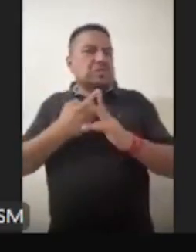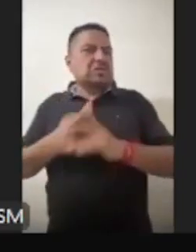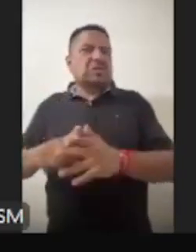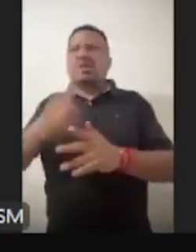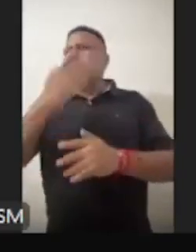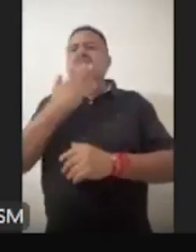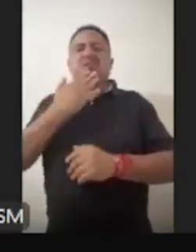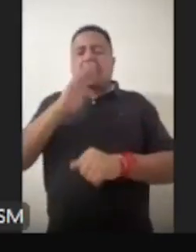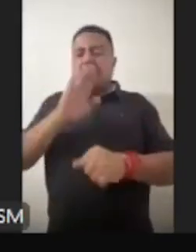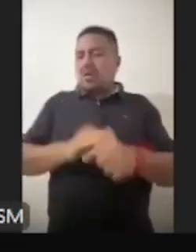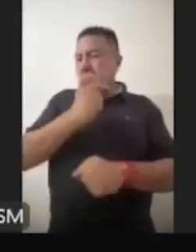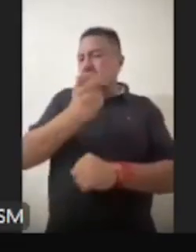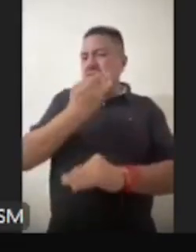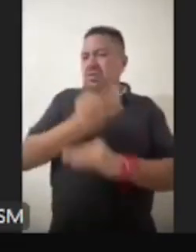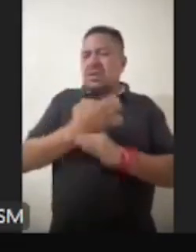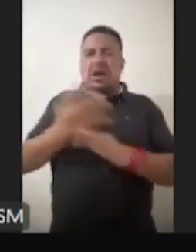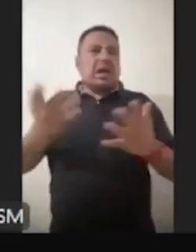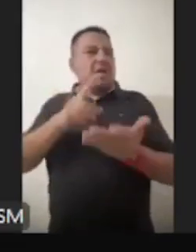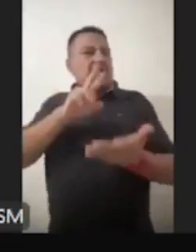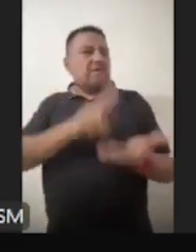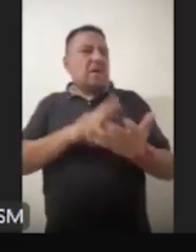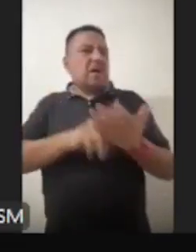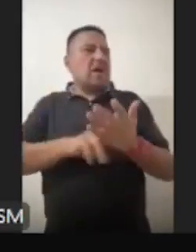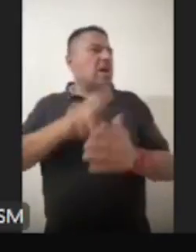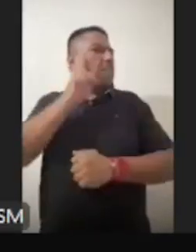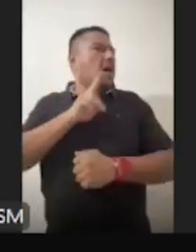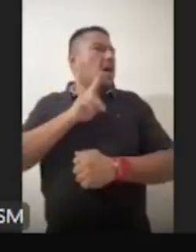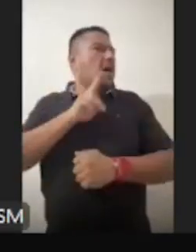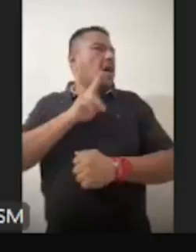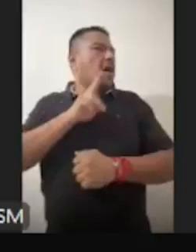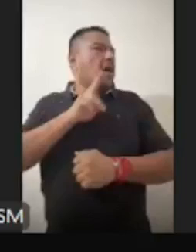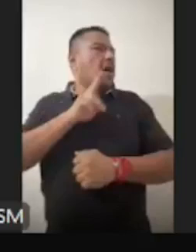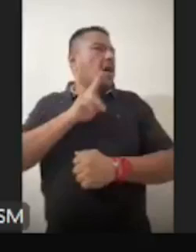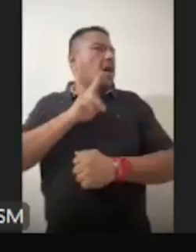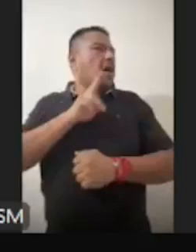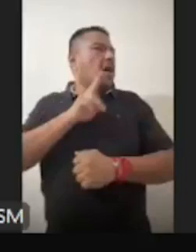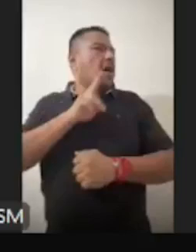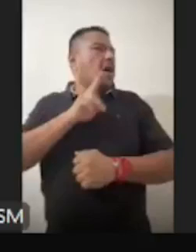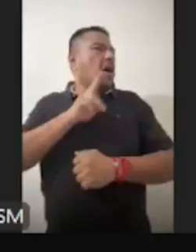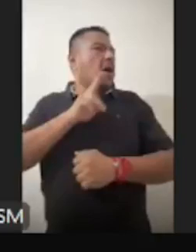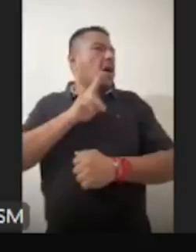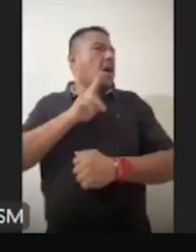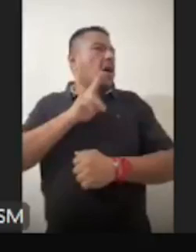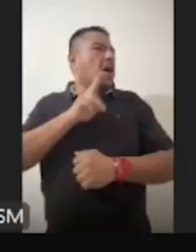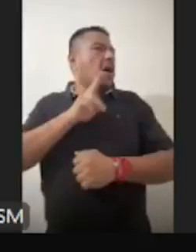Por lo anterior, se hace la valoración de las pruebas considerando las limitaciones probables